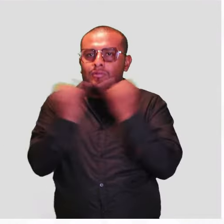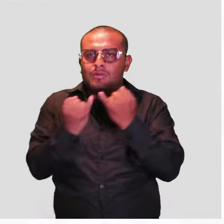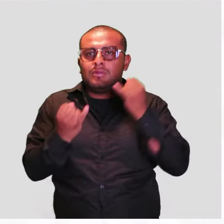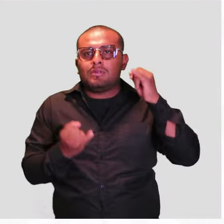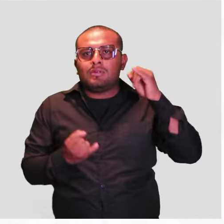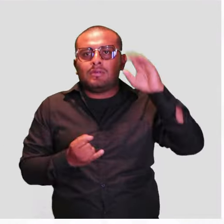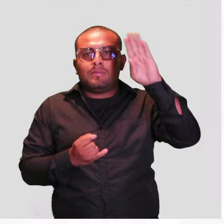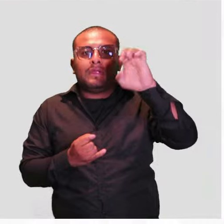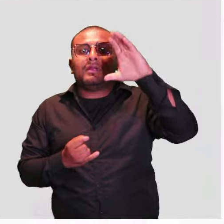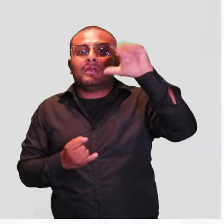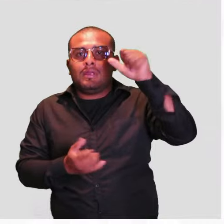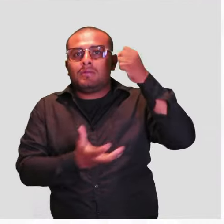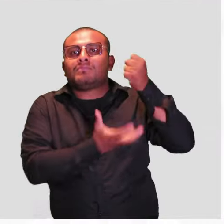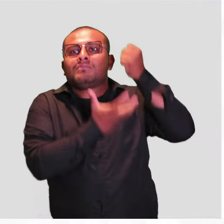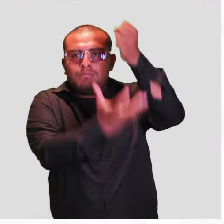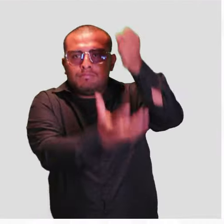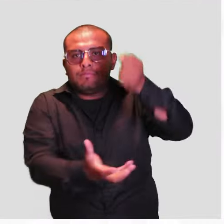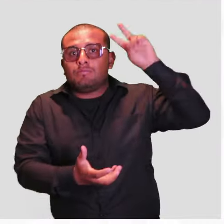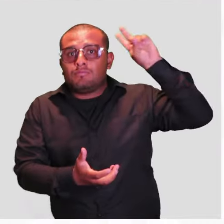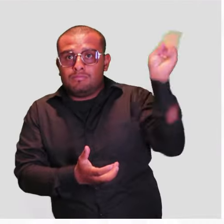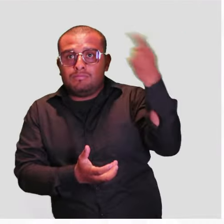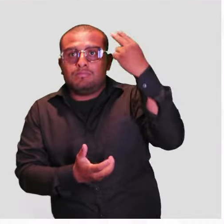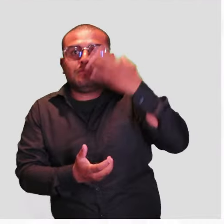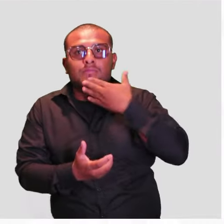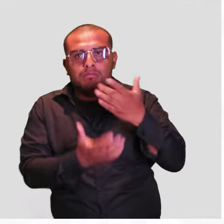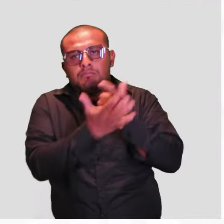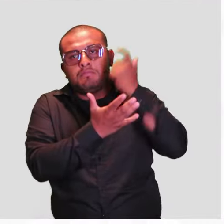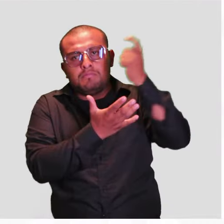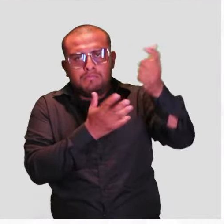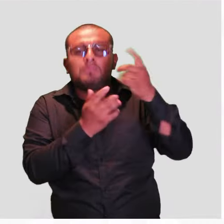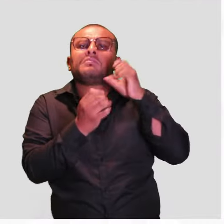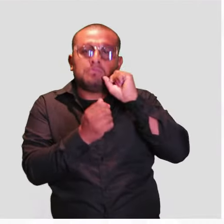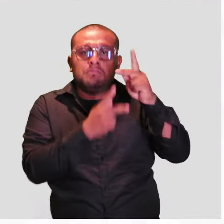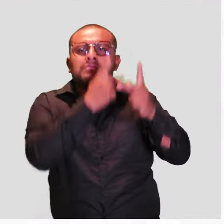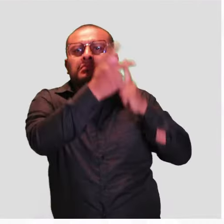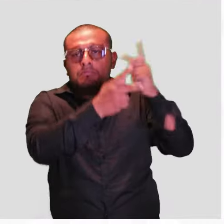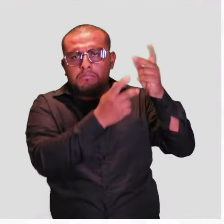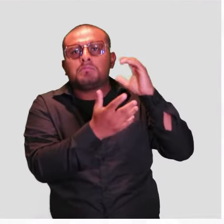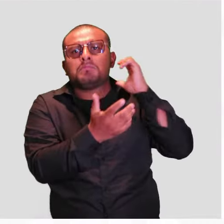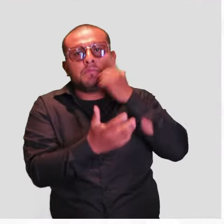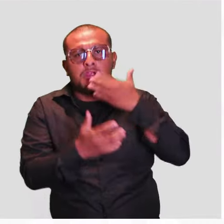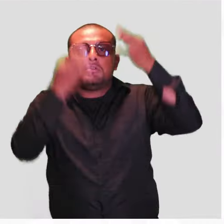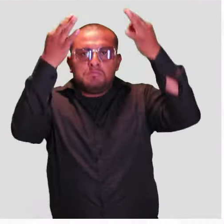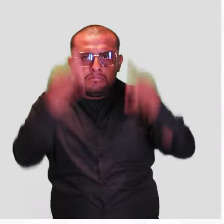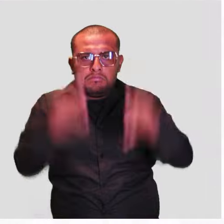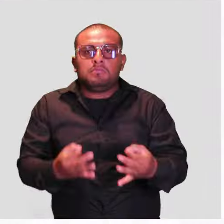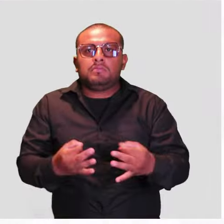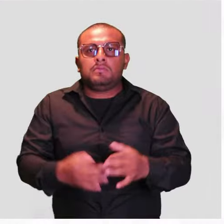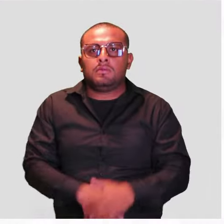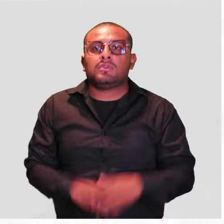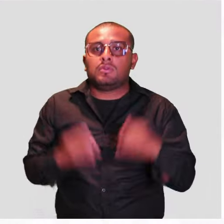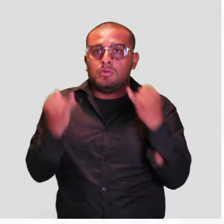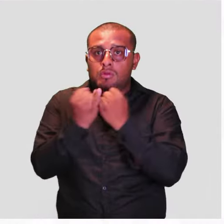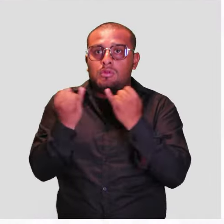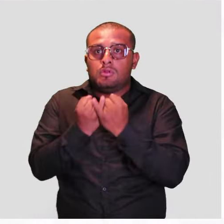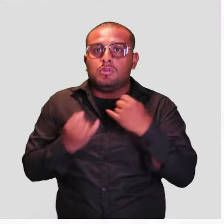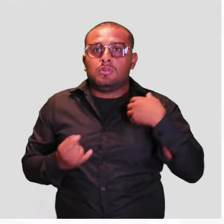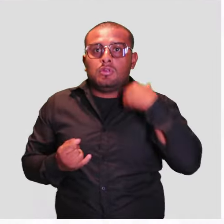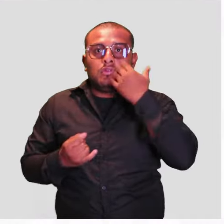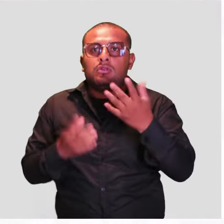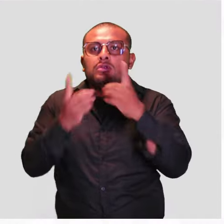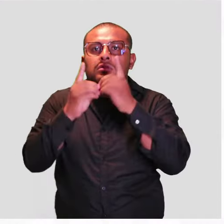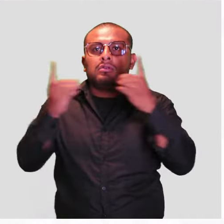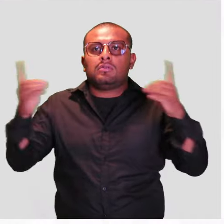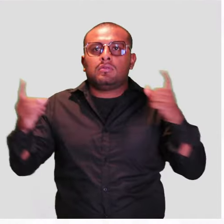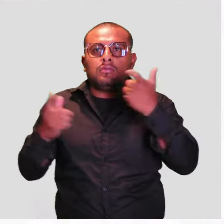garantizando un ingreso digno a nuestros jóvenes, promoviendo la excelencia. Crearé las condiciones para el desarrollo económico, apoyando a